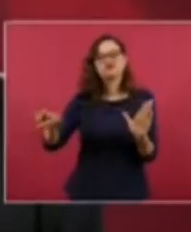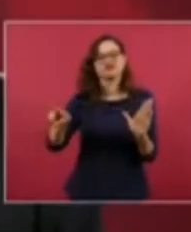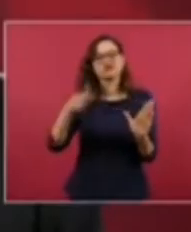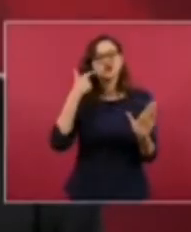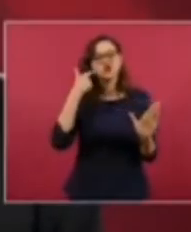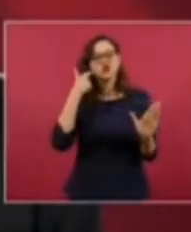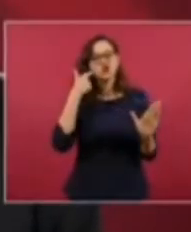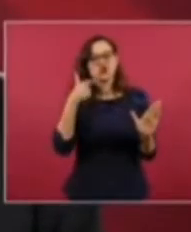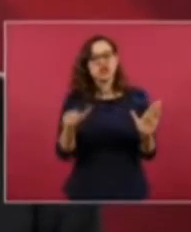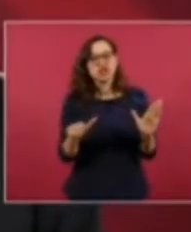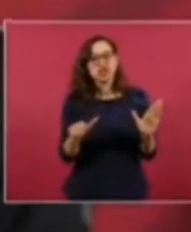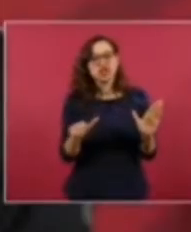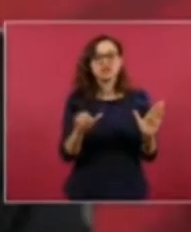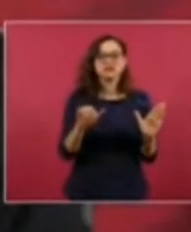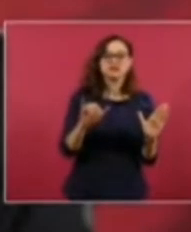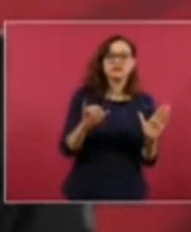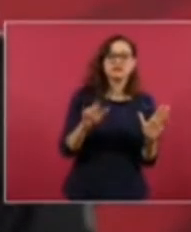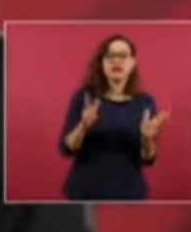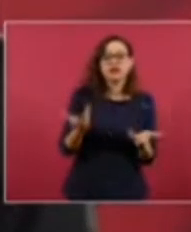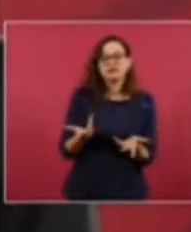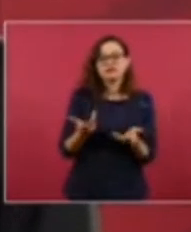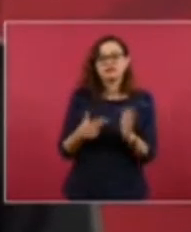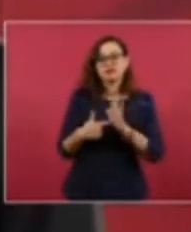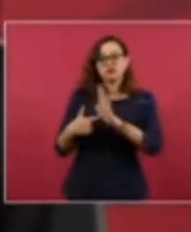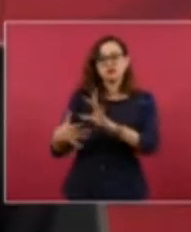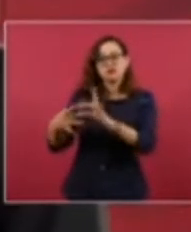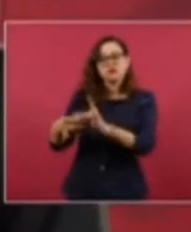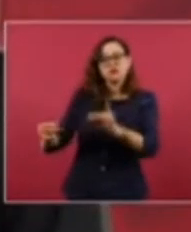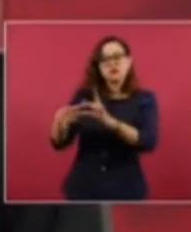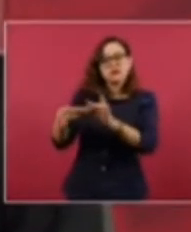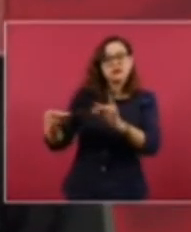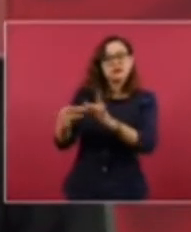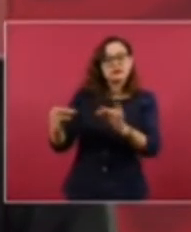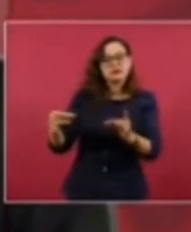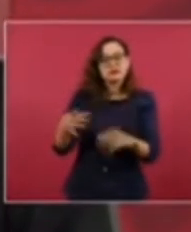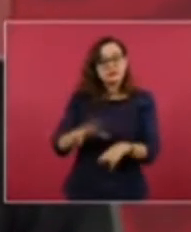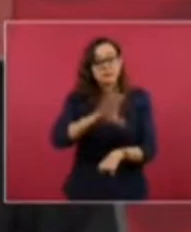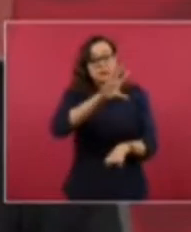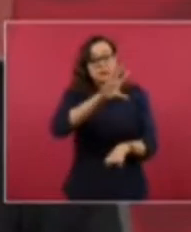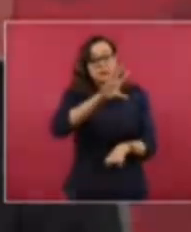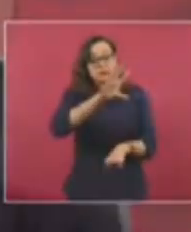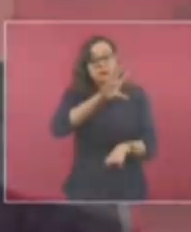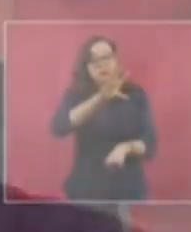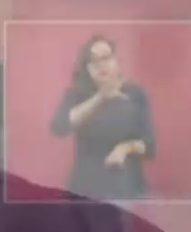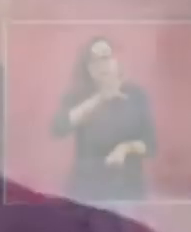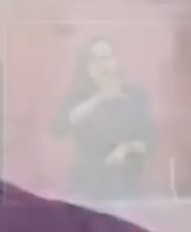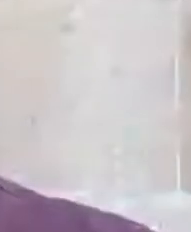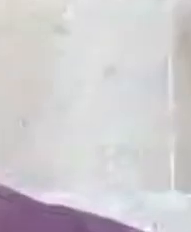iniciar nada sin el consentimiento de los familiares. Entonces,